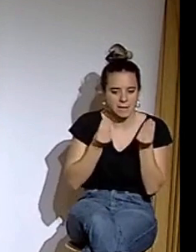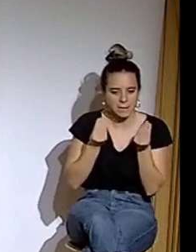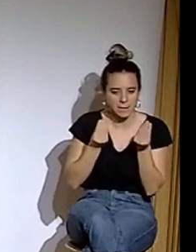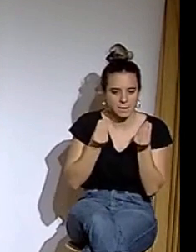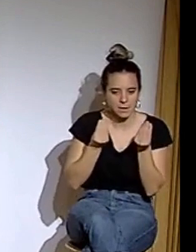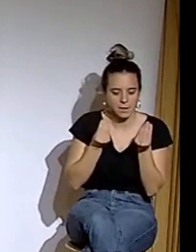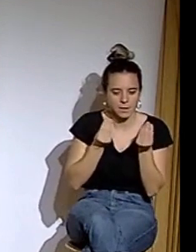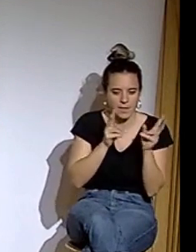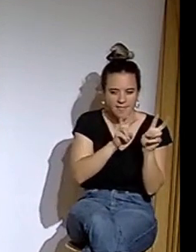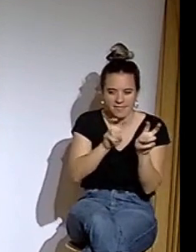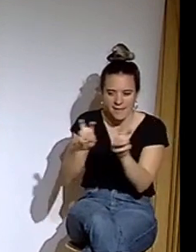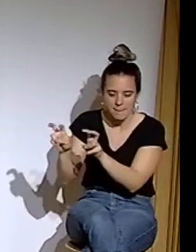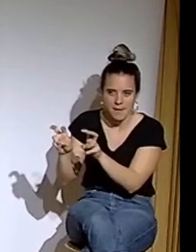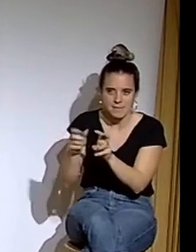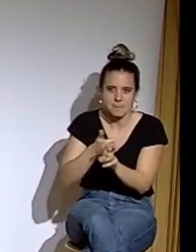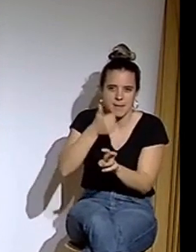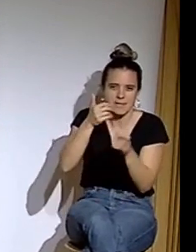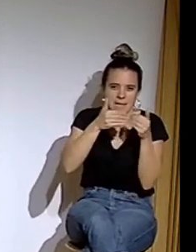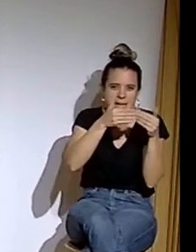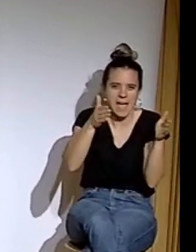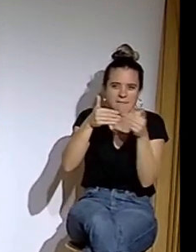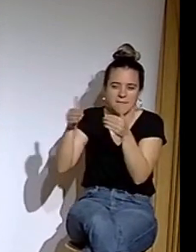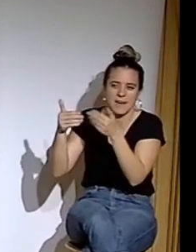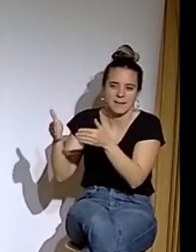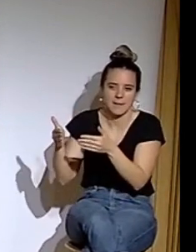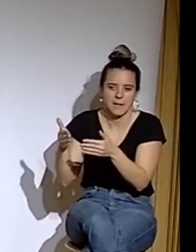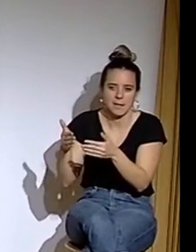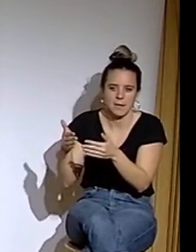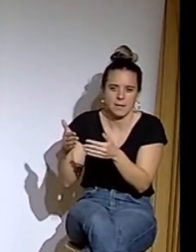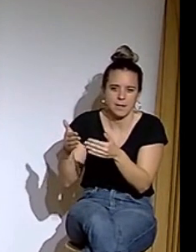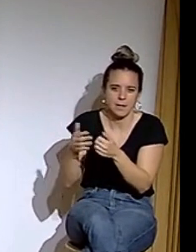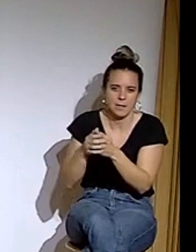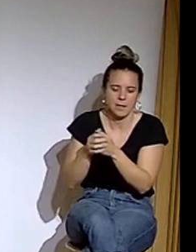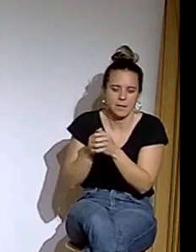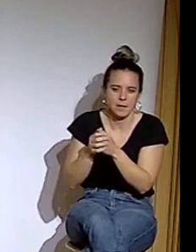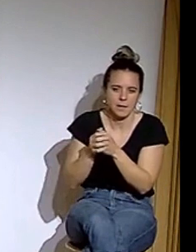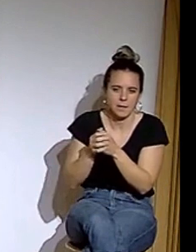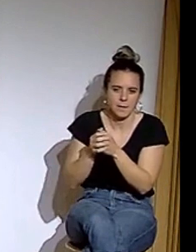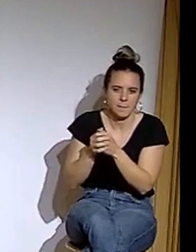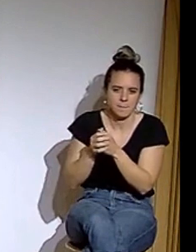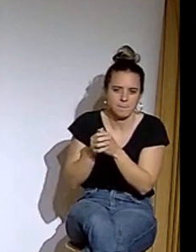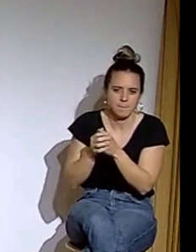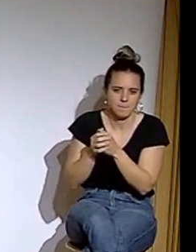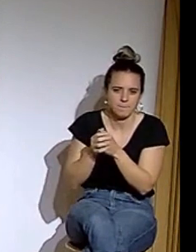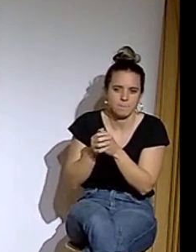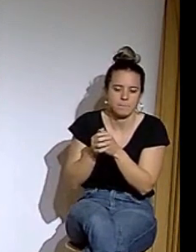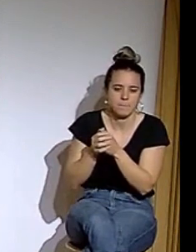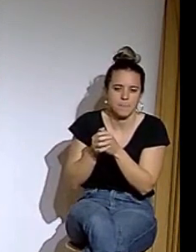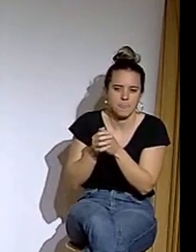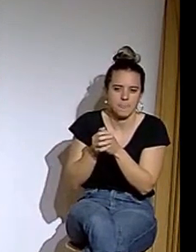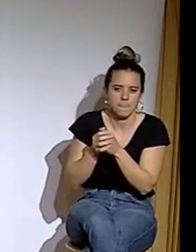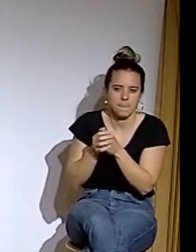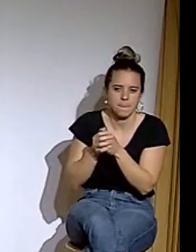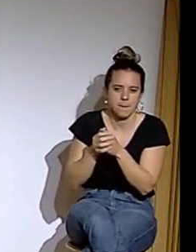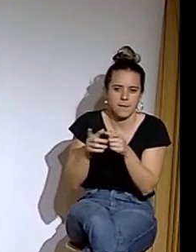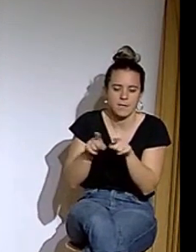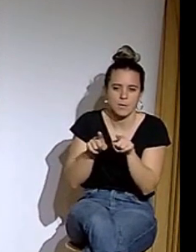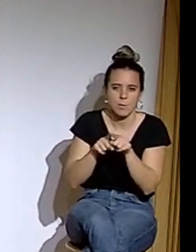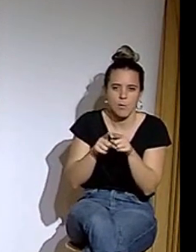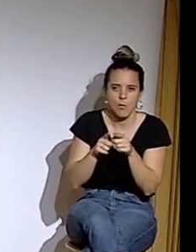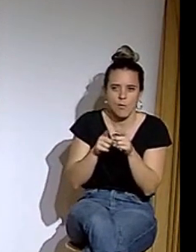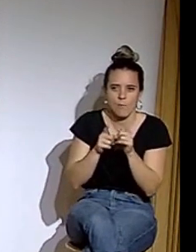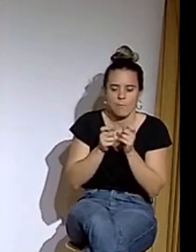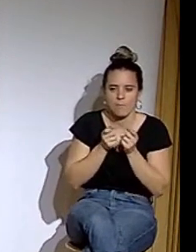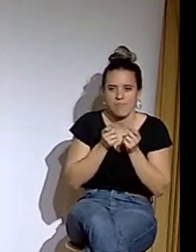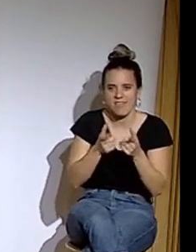abierta o de una manera más lejana de la religión es es sanar ese árbol genealógico